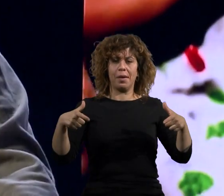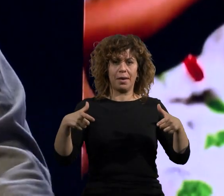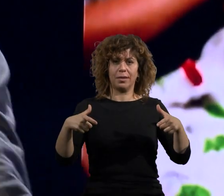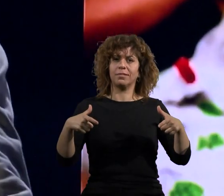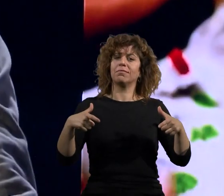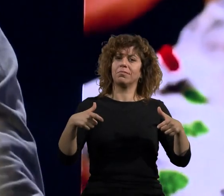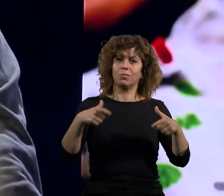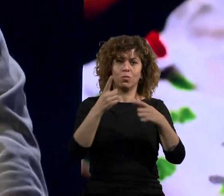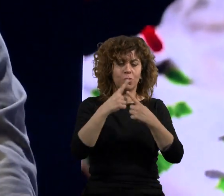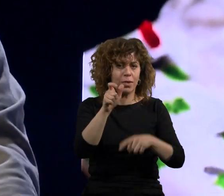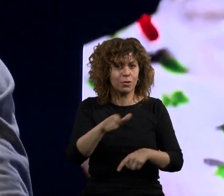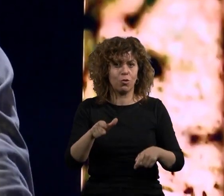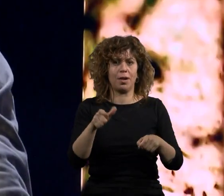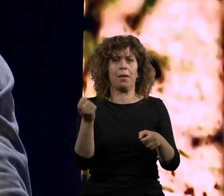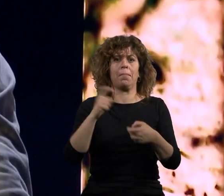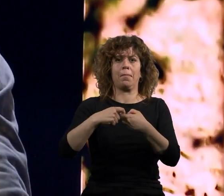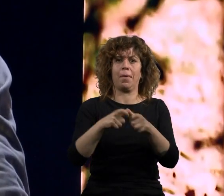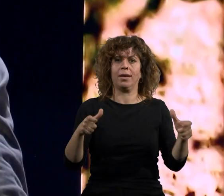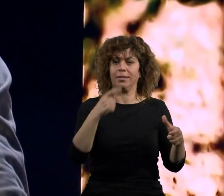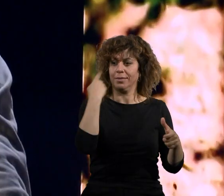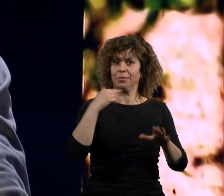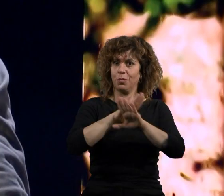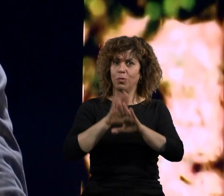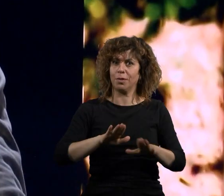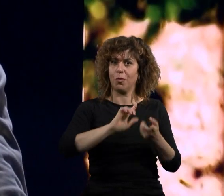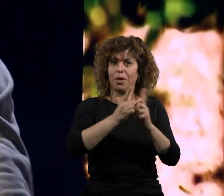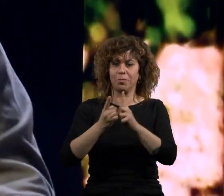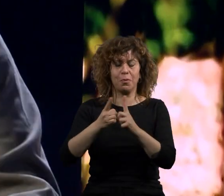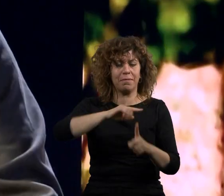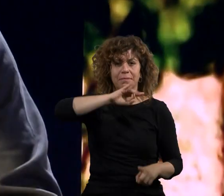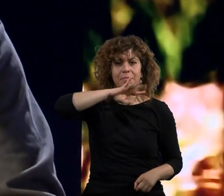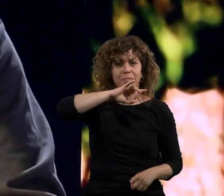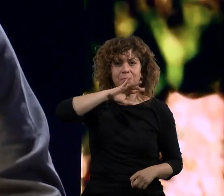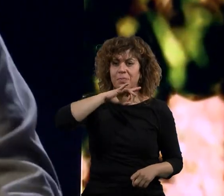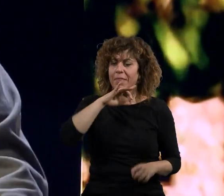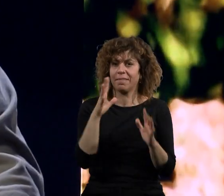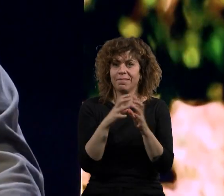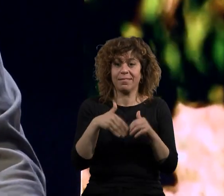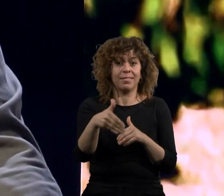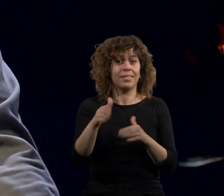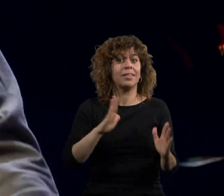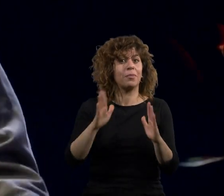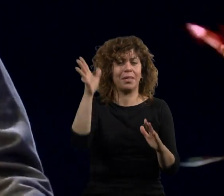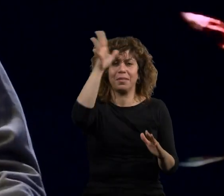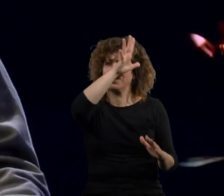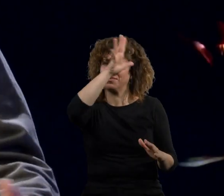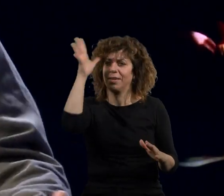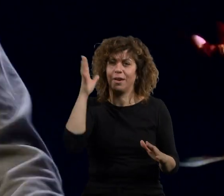hemos ampliado músicos, ha habido cambios este último año y estamos súper contentos, la verdad que deseando que llegue la temporada de verano, que es